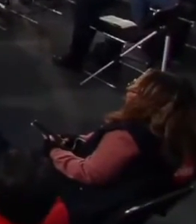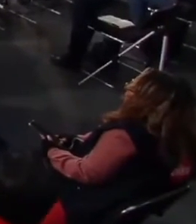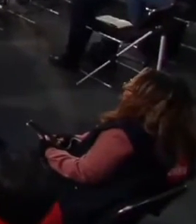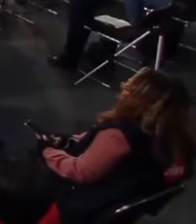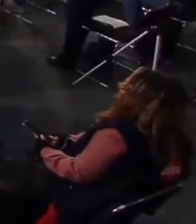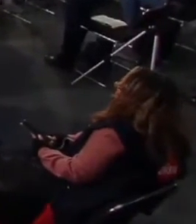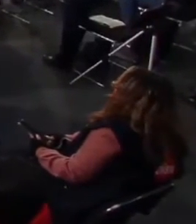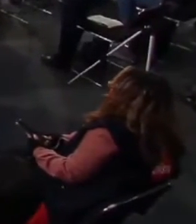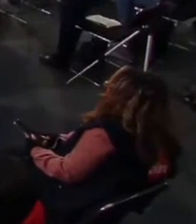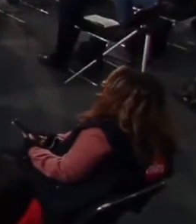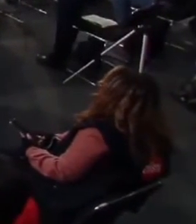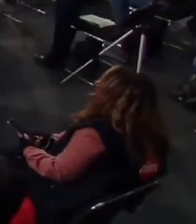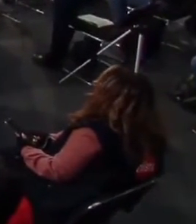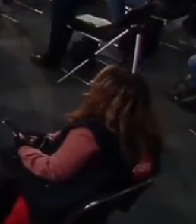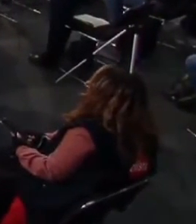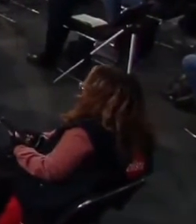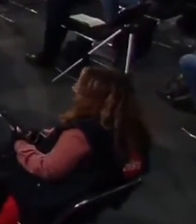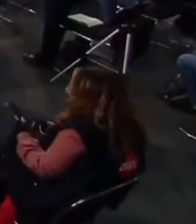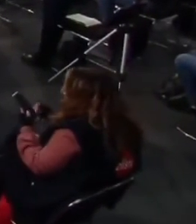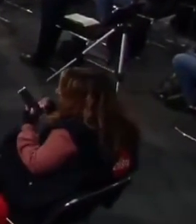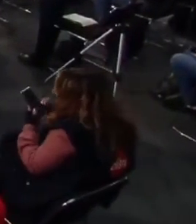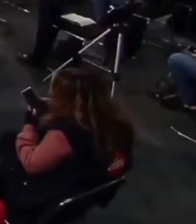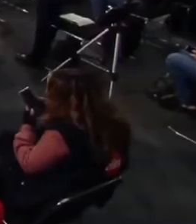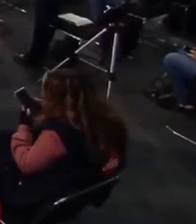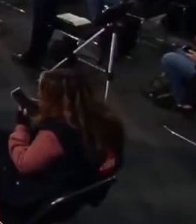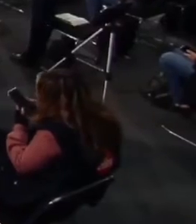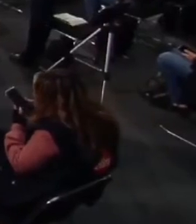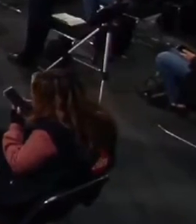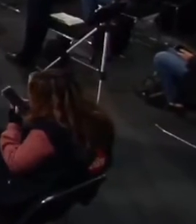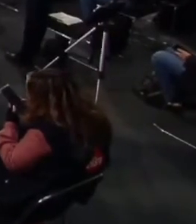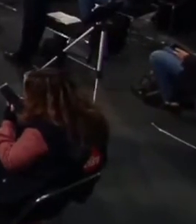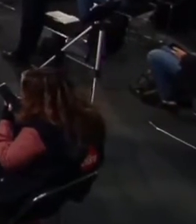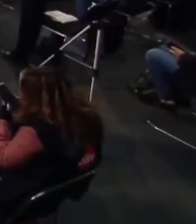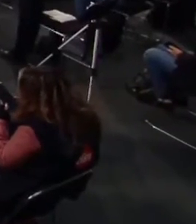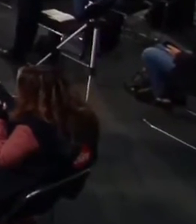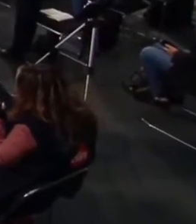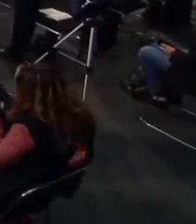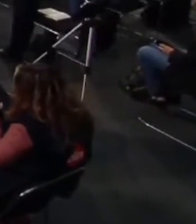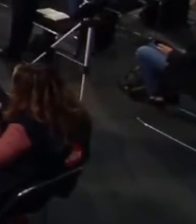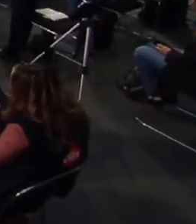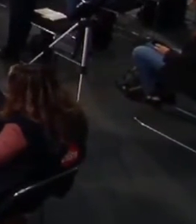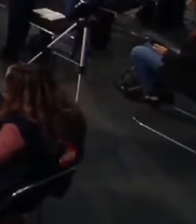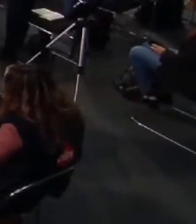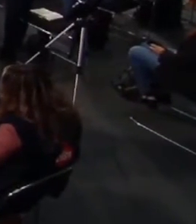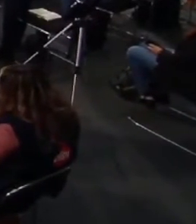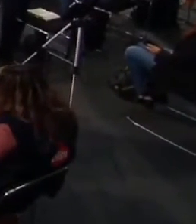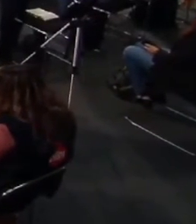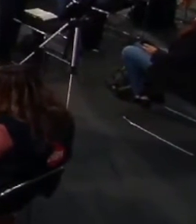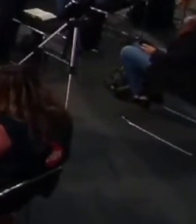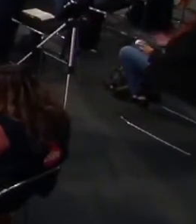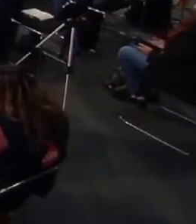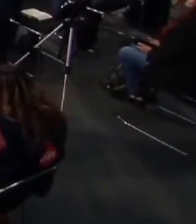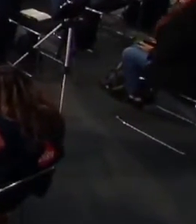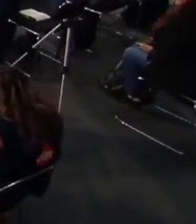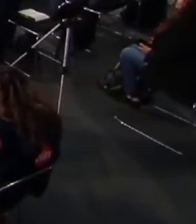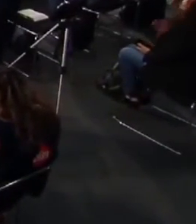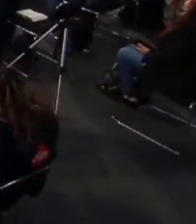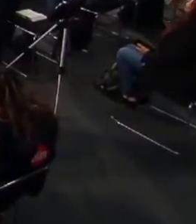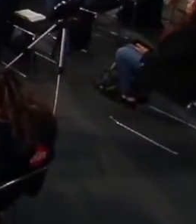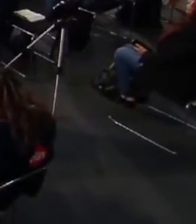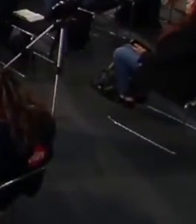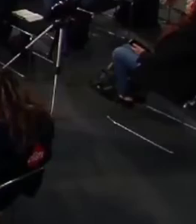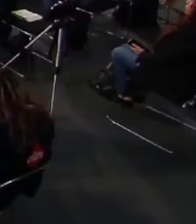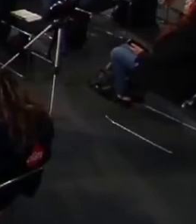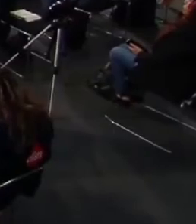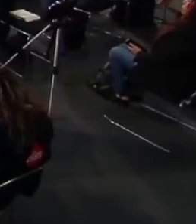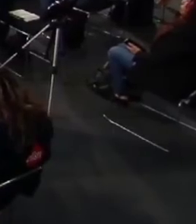caso de Genaro García Luna. Pues cómo es posible que en México no se hayan enterado las autoridades